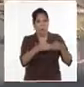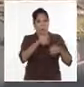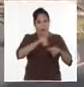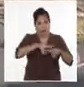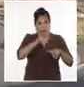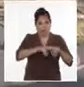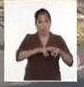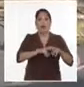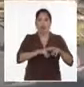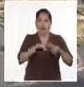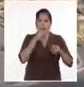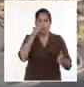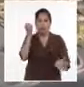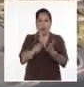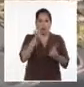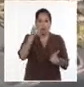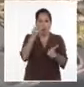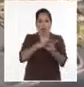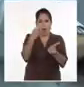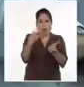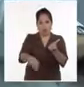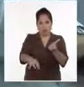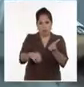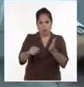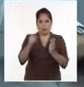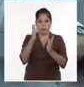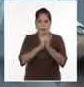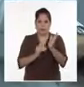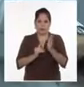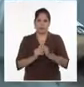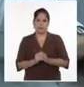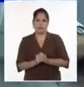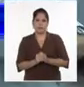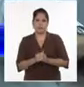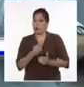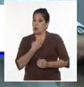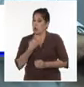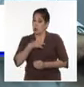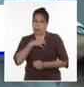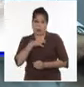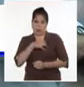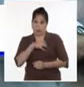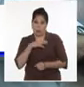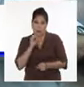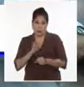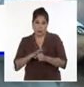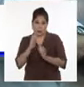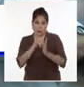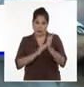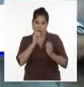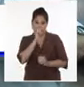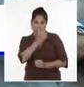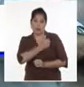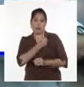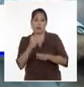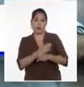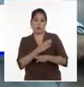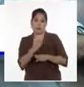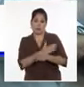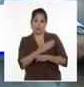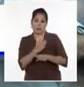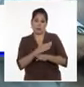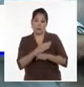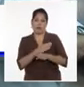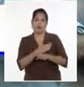permitirán garantizar la cobertura durante esta semana. No teníamos disponibilidad para iniciar el mes, hubo un atraso en la